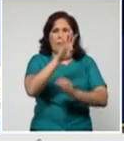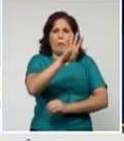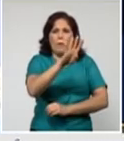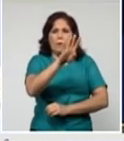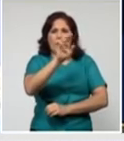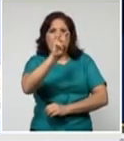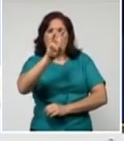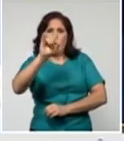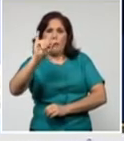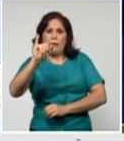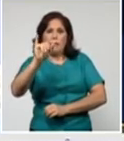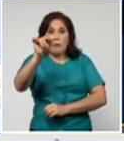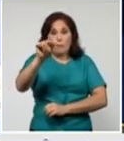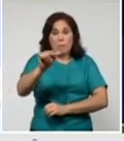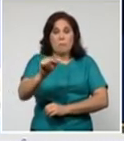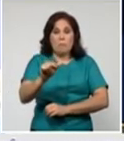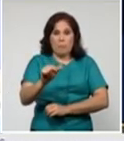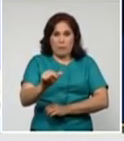3.436,